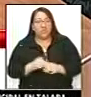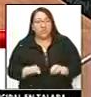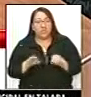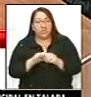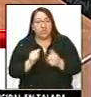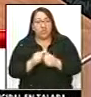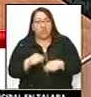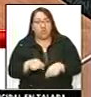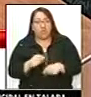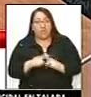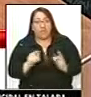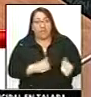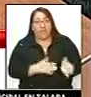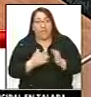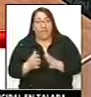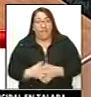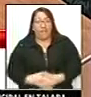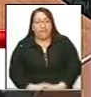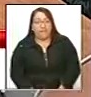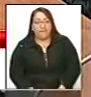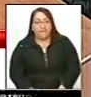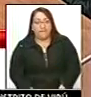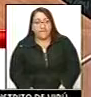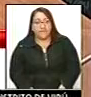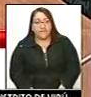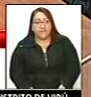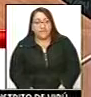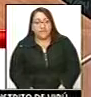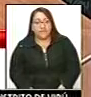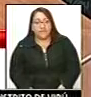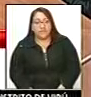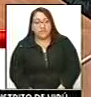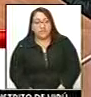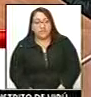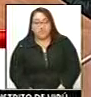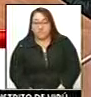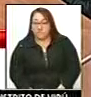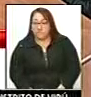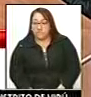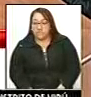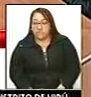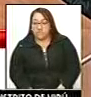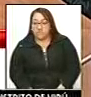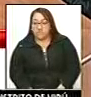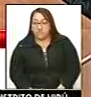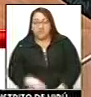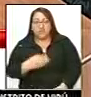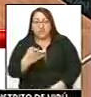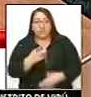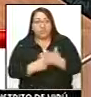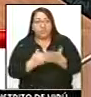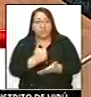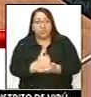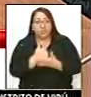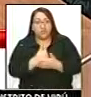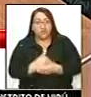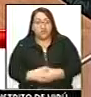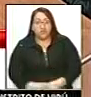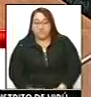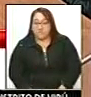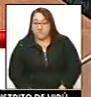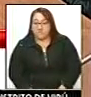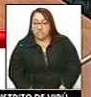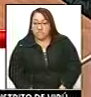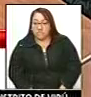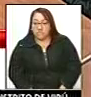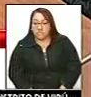pero en la parte de... Señora, te pido por favor que nos ayudes en tener la